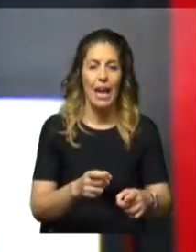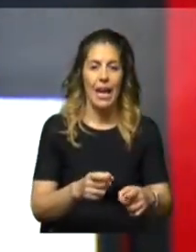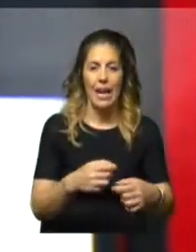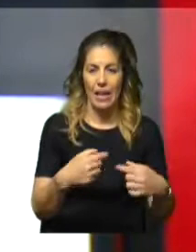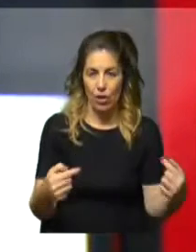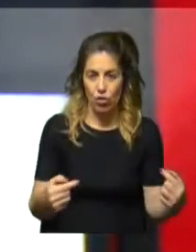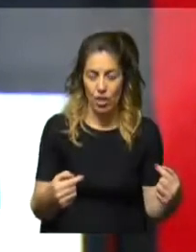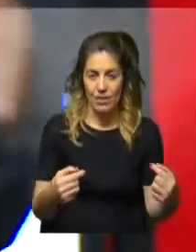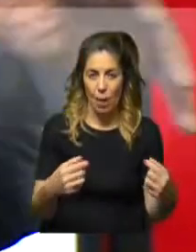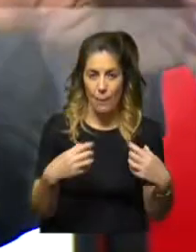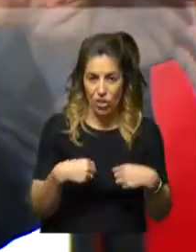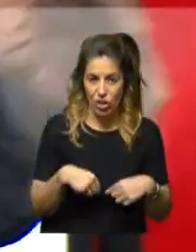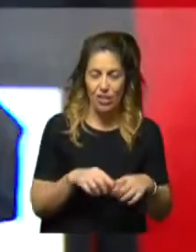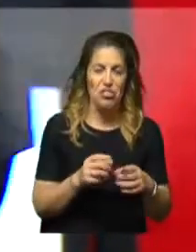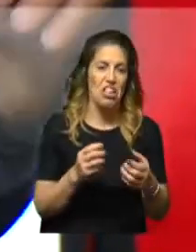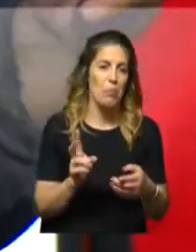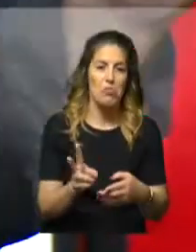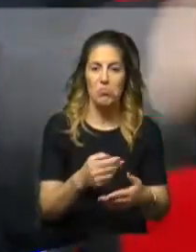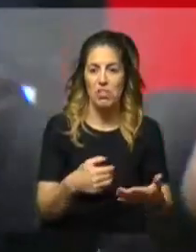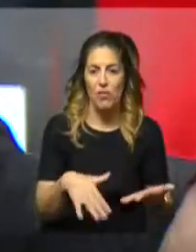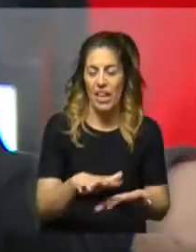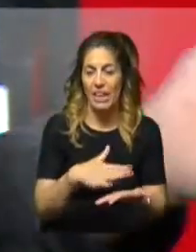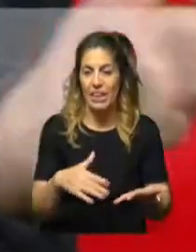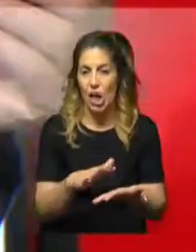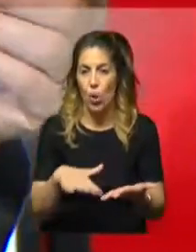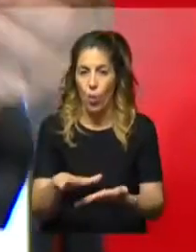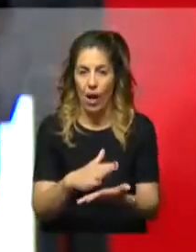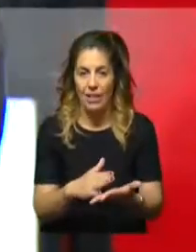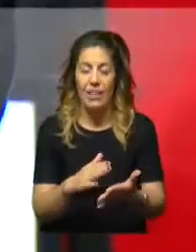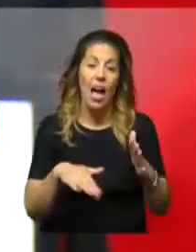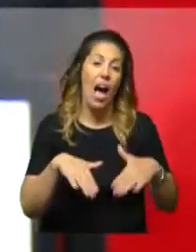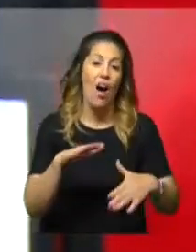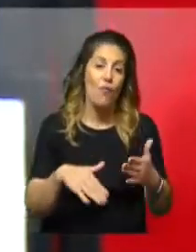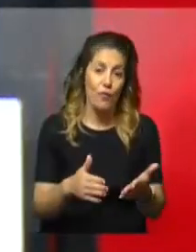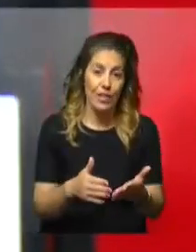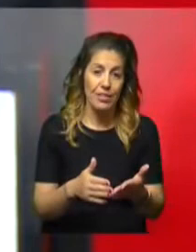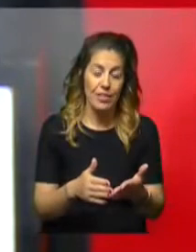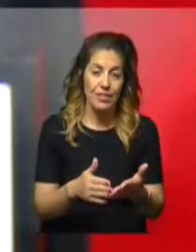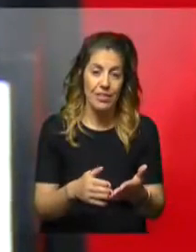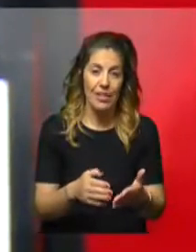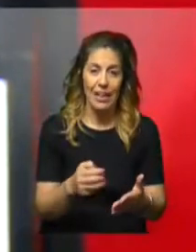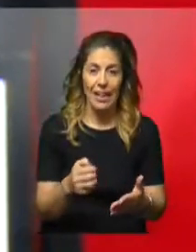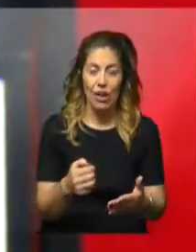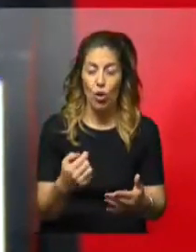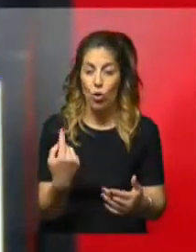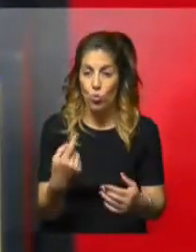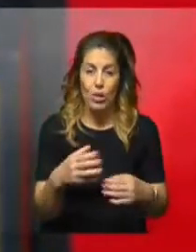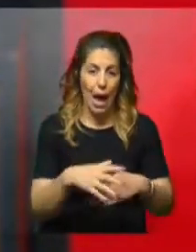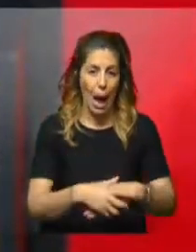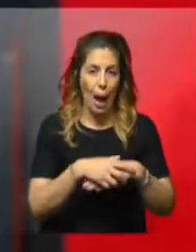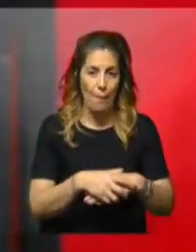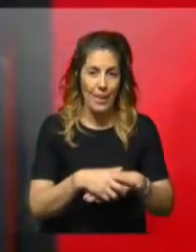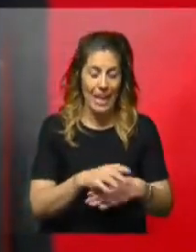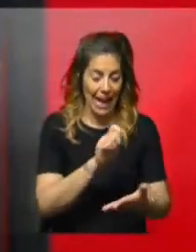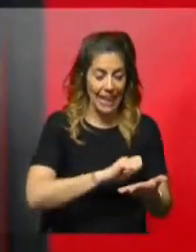tanto ando transitando varios y a veces atrevidamente acabo con una con una amiga que escribió un libro infantil